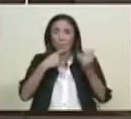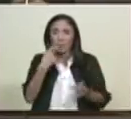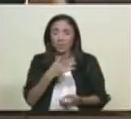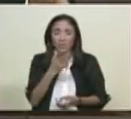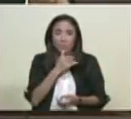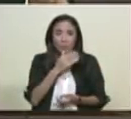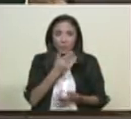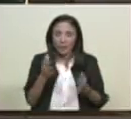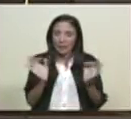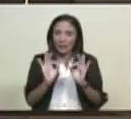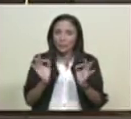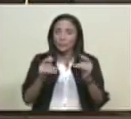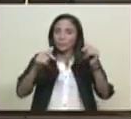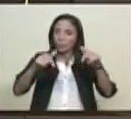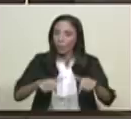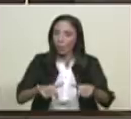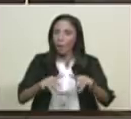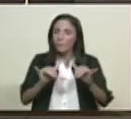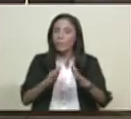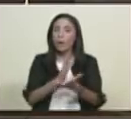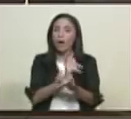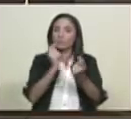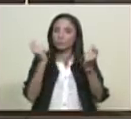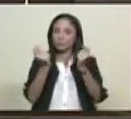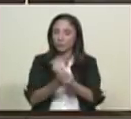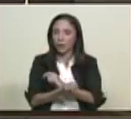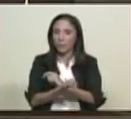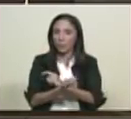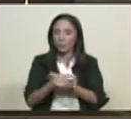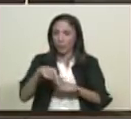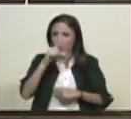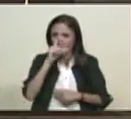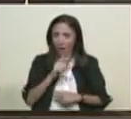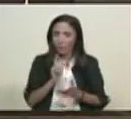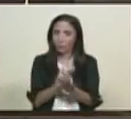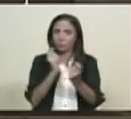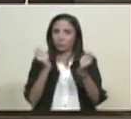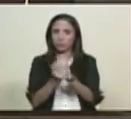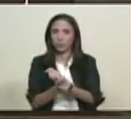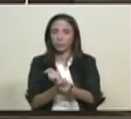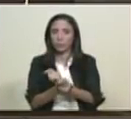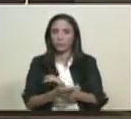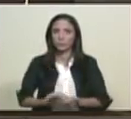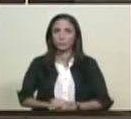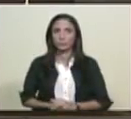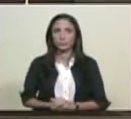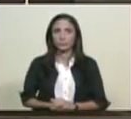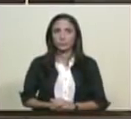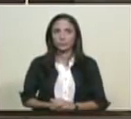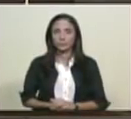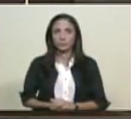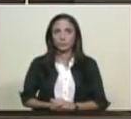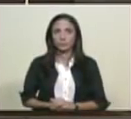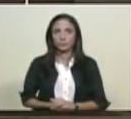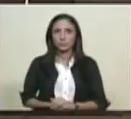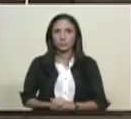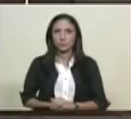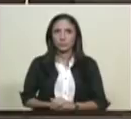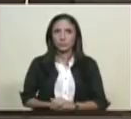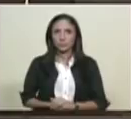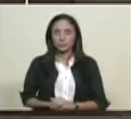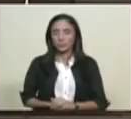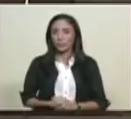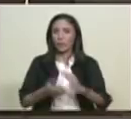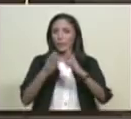Hoy estamos en una situación distinta, en una situación más favorable para los grandes